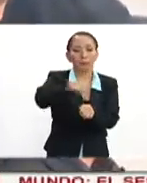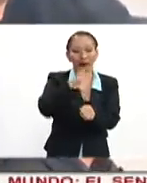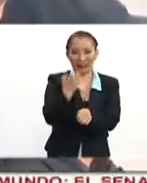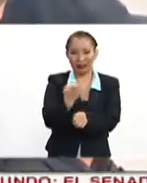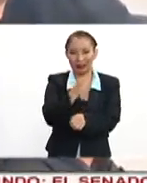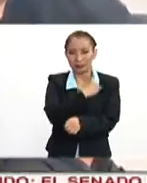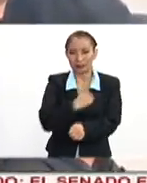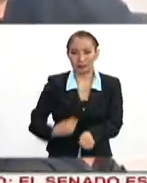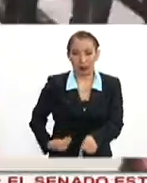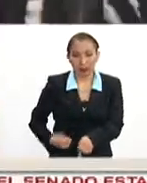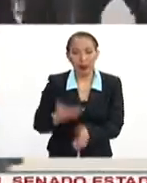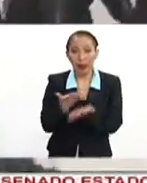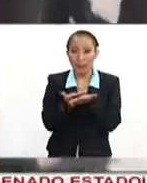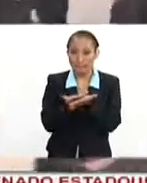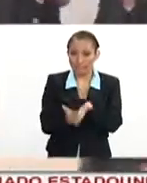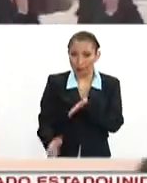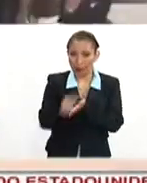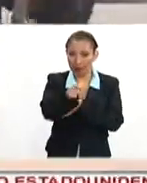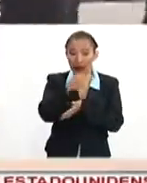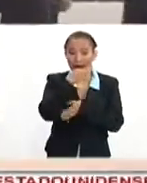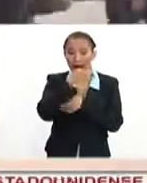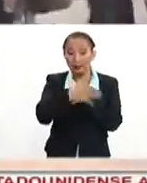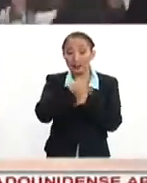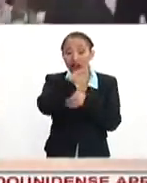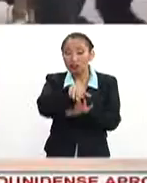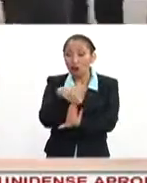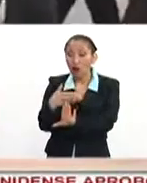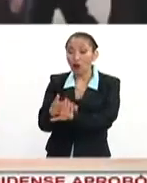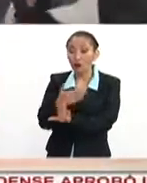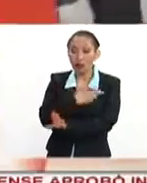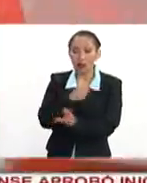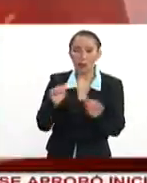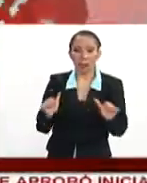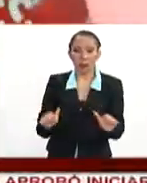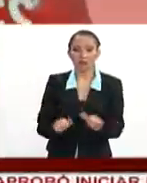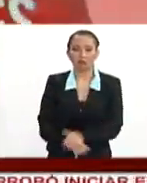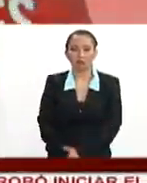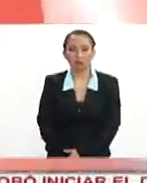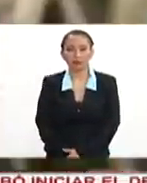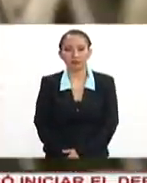dicho municipio. Por otra parte, indicó que el ataque no dejó heridos.